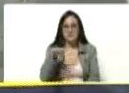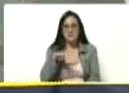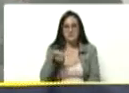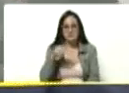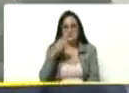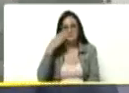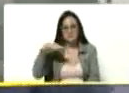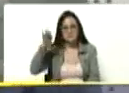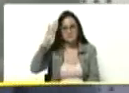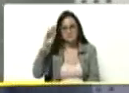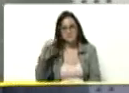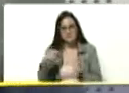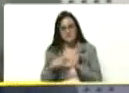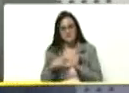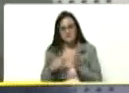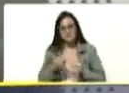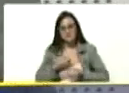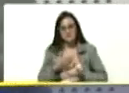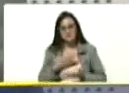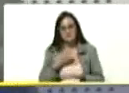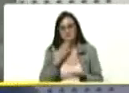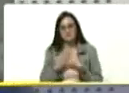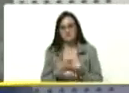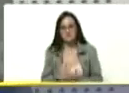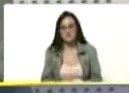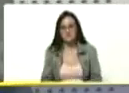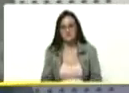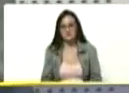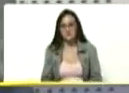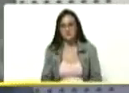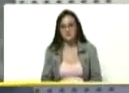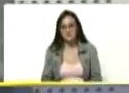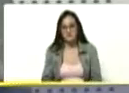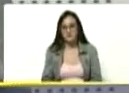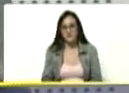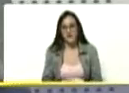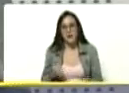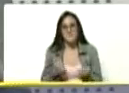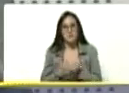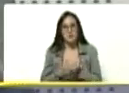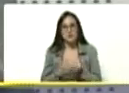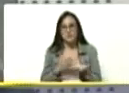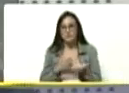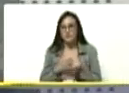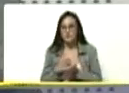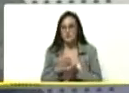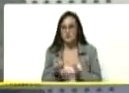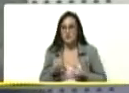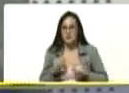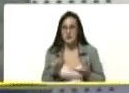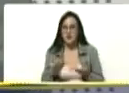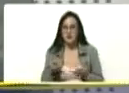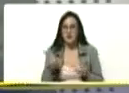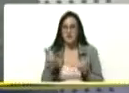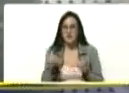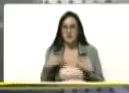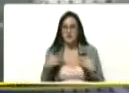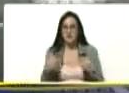Cuba, for the ongoing support provided to our healthcare sector, por el apoyo constante que nos han brindado en el sector de la